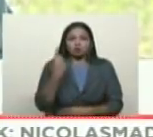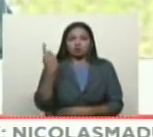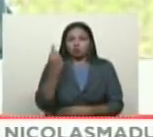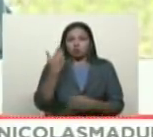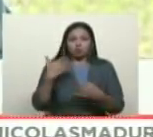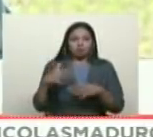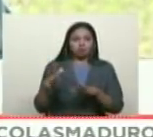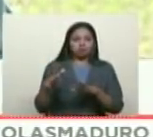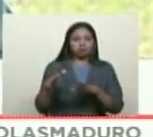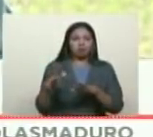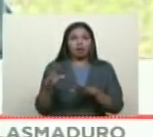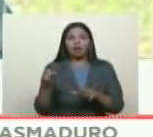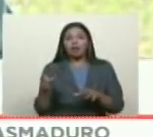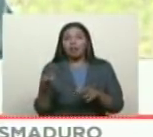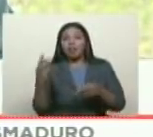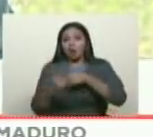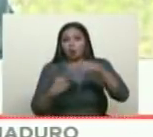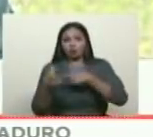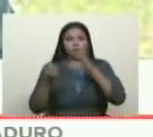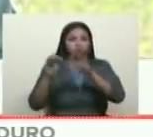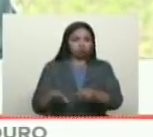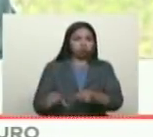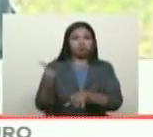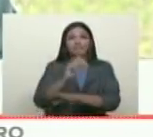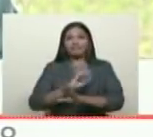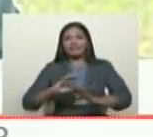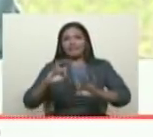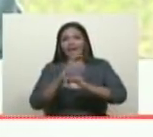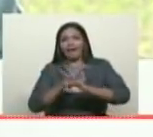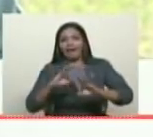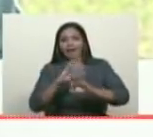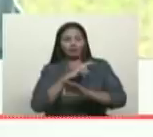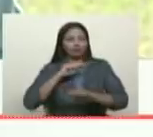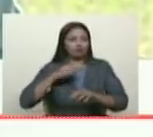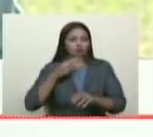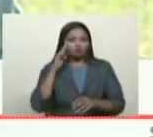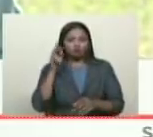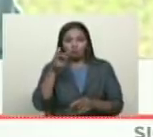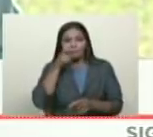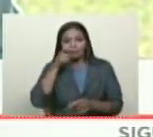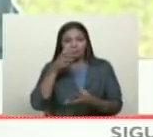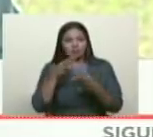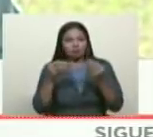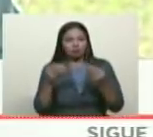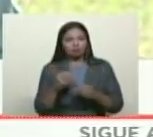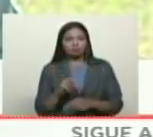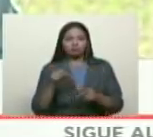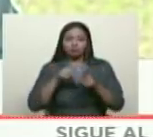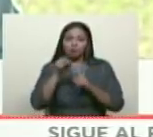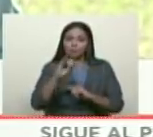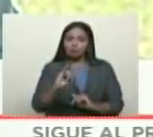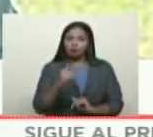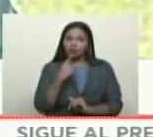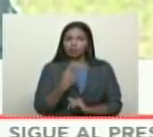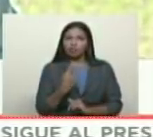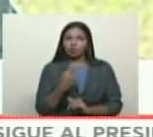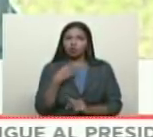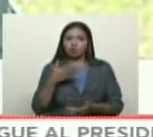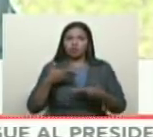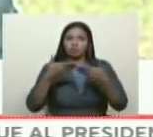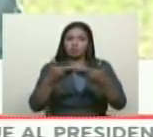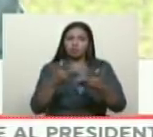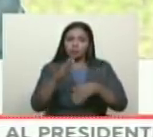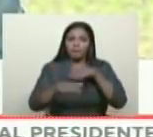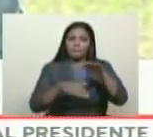La revolución no deja huérfano a nadie. Abandonado, ¿no? Por eso yo les digo, estamos dando